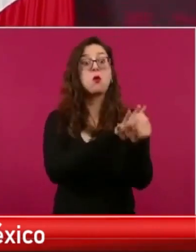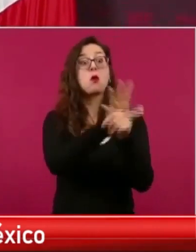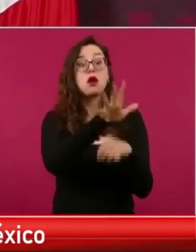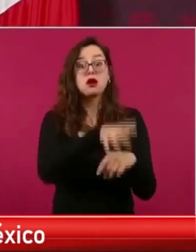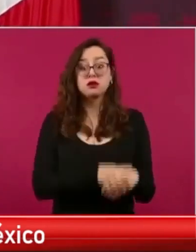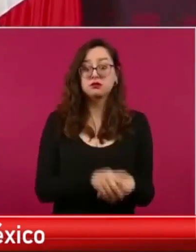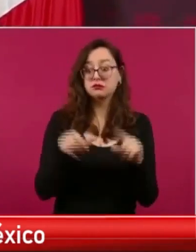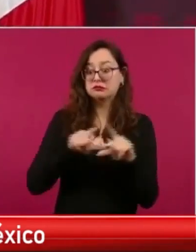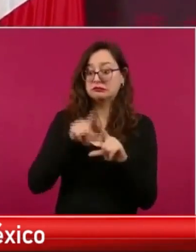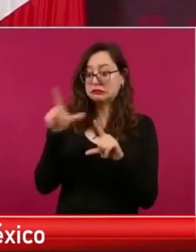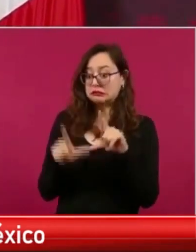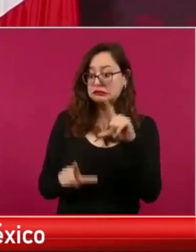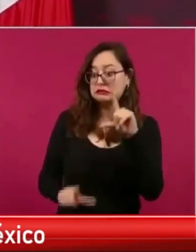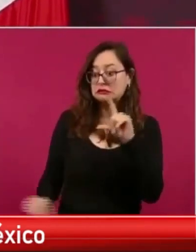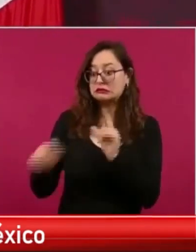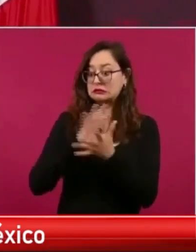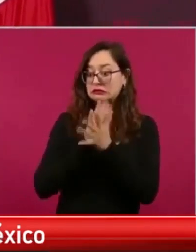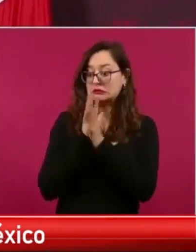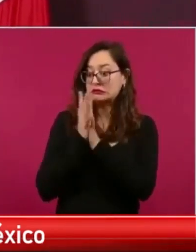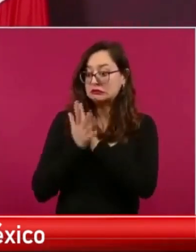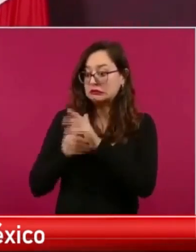proceso de transformación